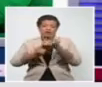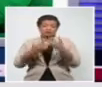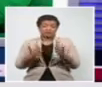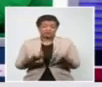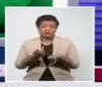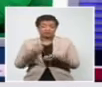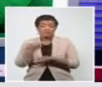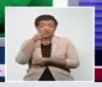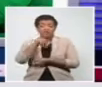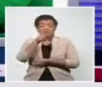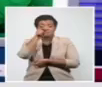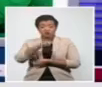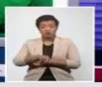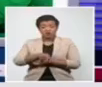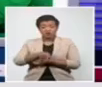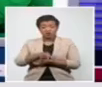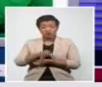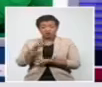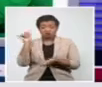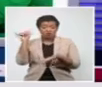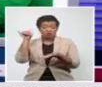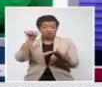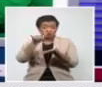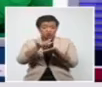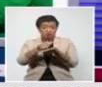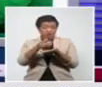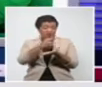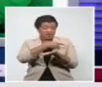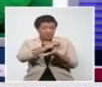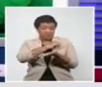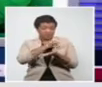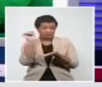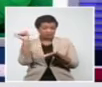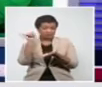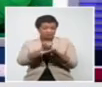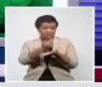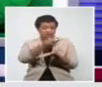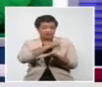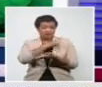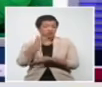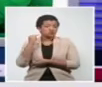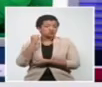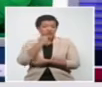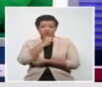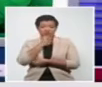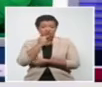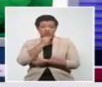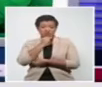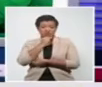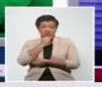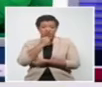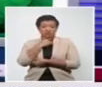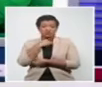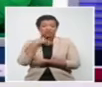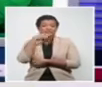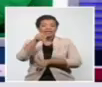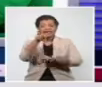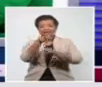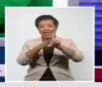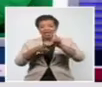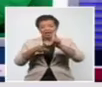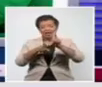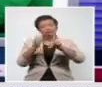importado que se diagnosticó en el día de ayer, que es de Rusia, dice que yo dije regla. Bueno, pues lo